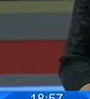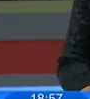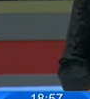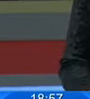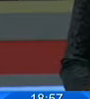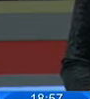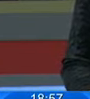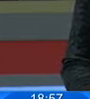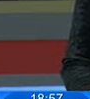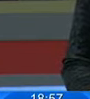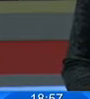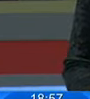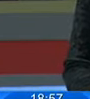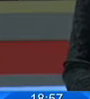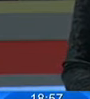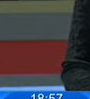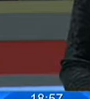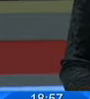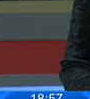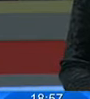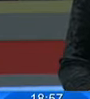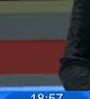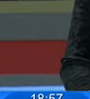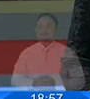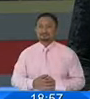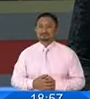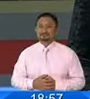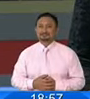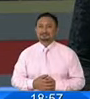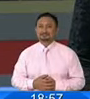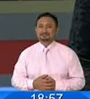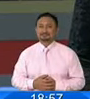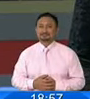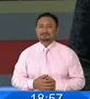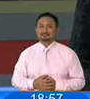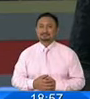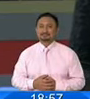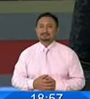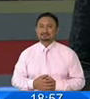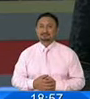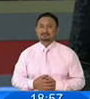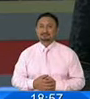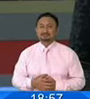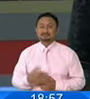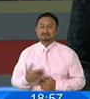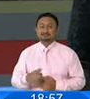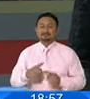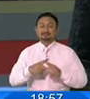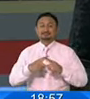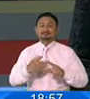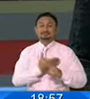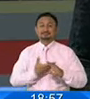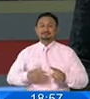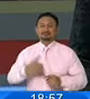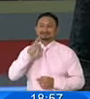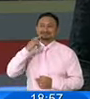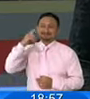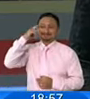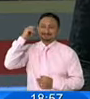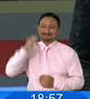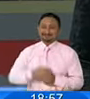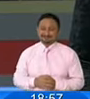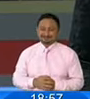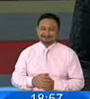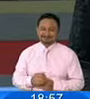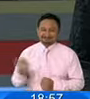dos personas más, como parte de la diligencia legal, se llamará a que rindan testimonio, como el expresidente Rafael Correa y el exfiscal